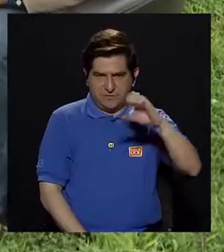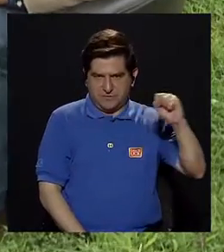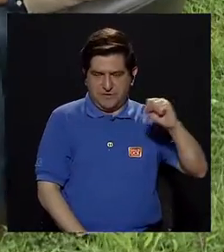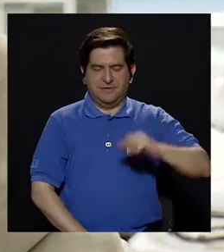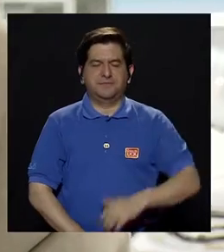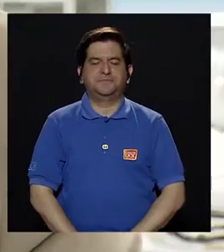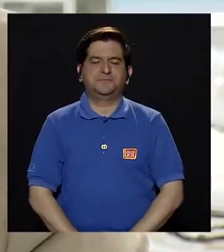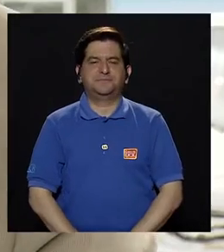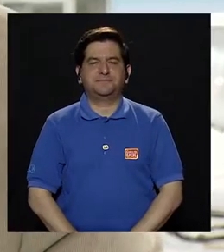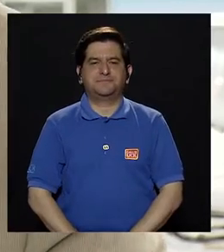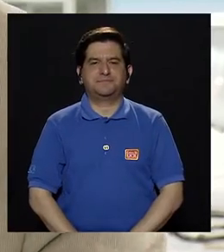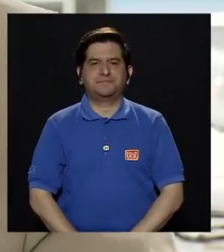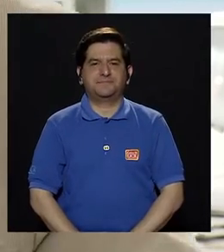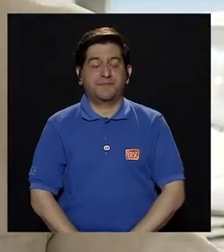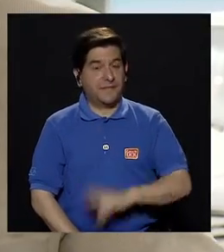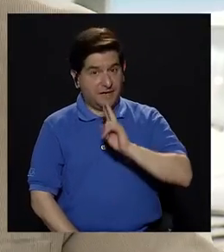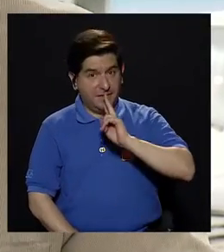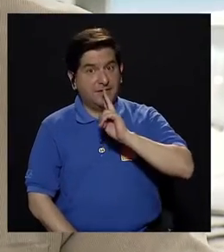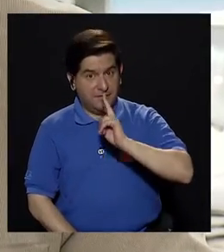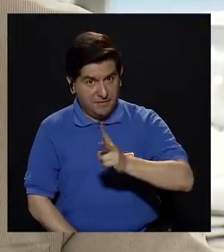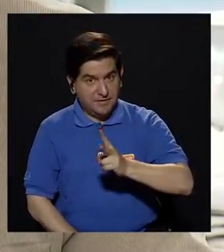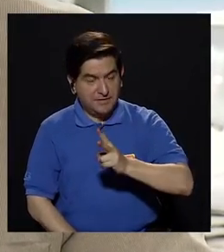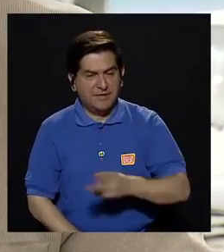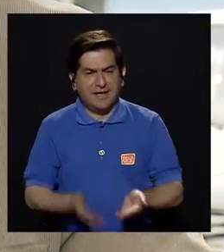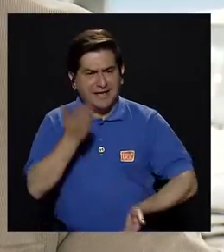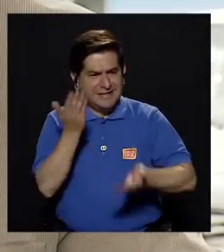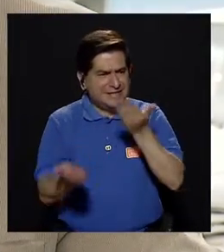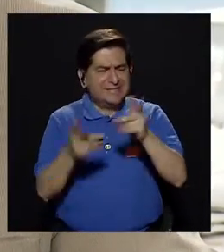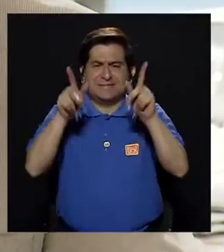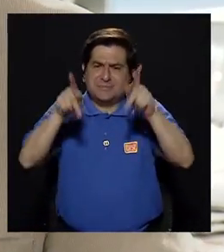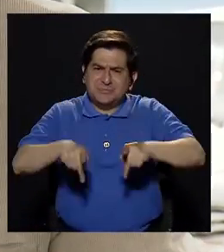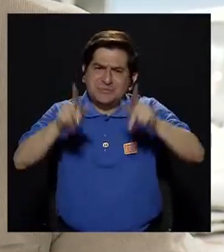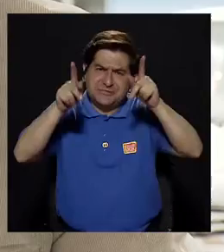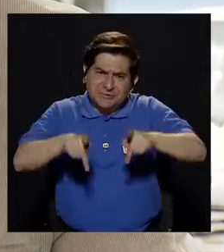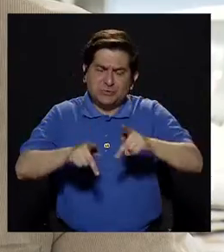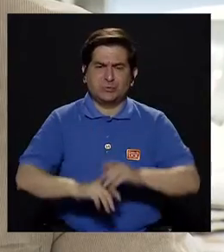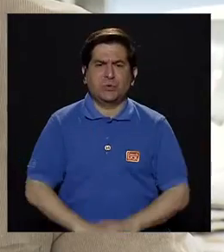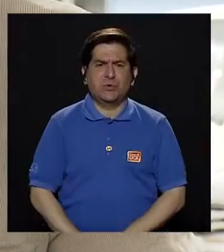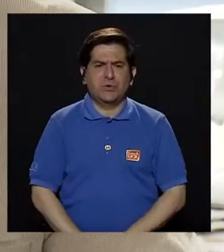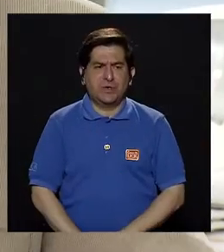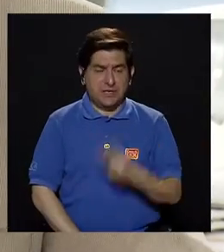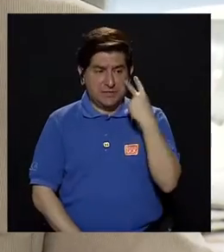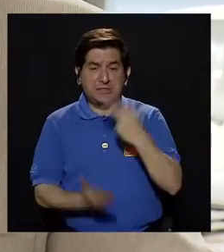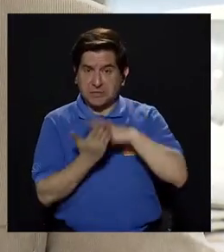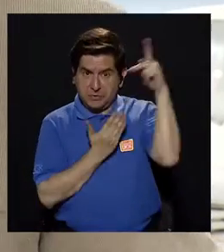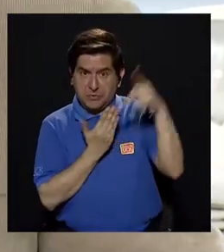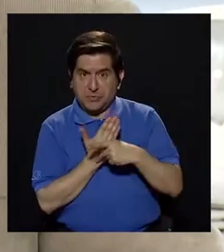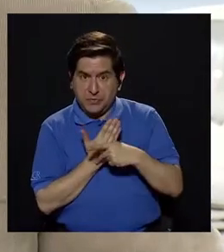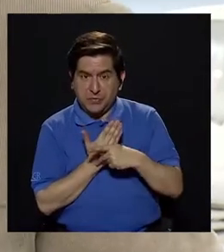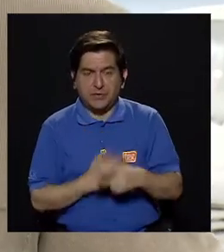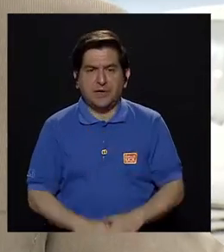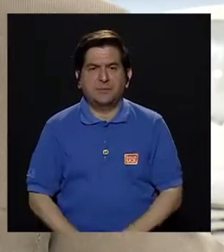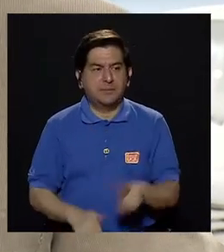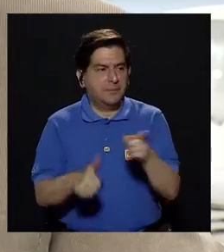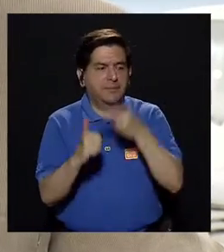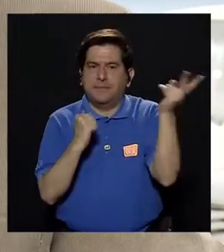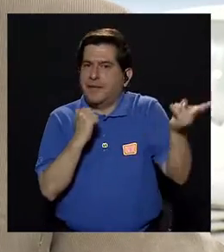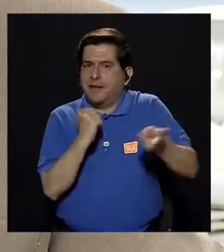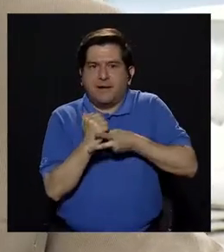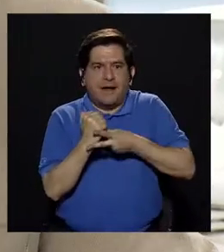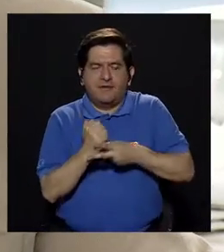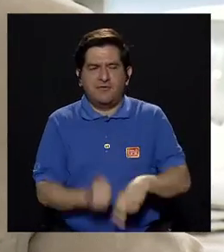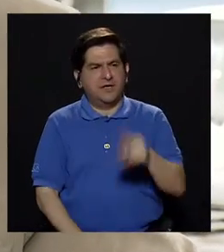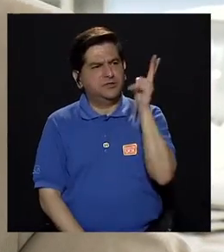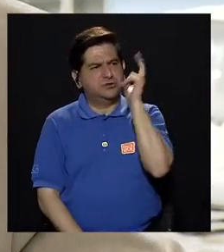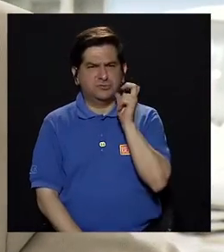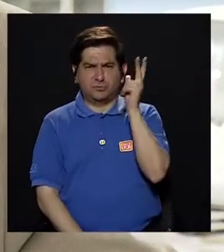Social. Bueno, y realmente pues quizá haya personas que nos estén viendo y pues es la primera vez